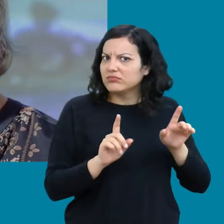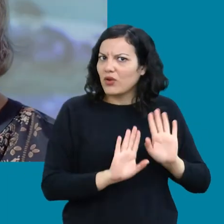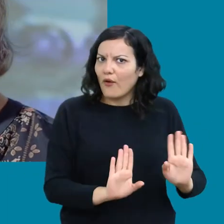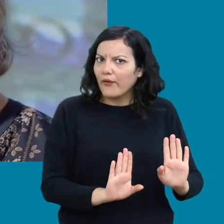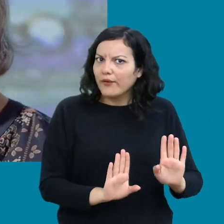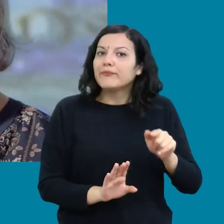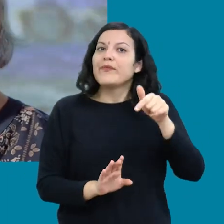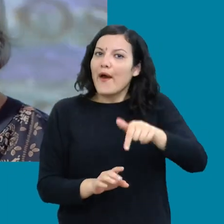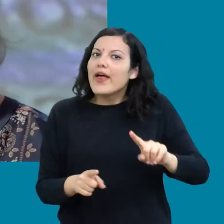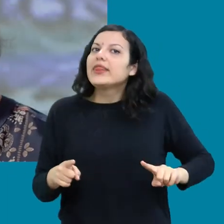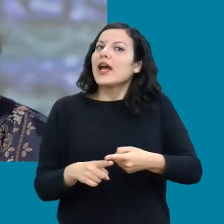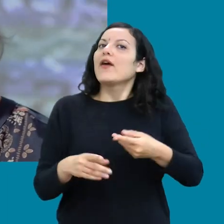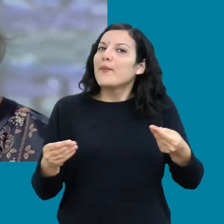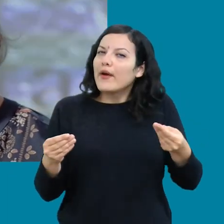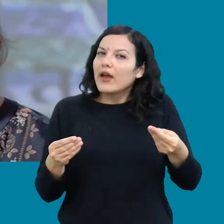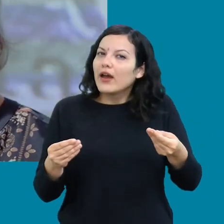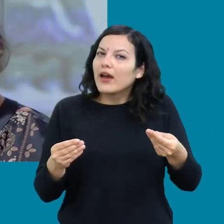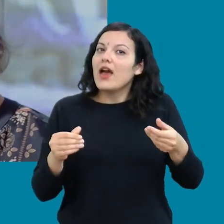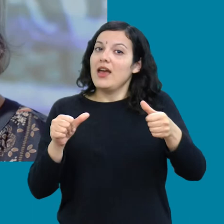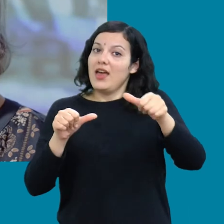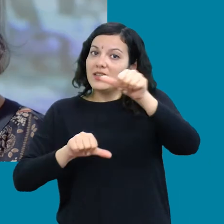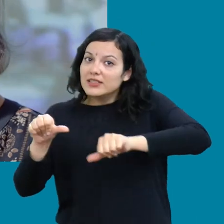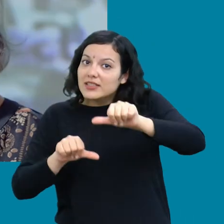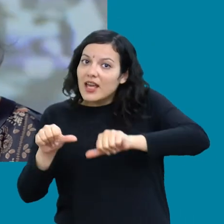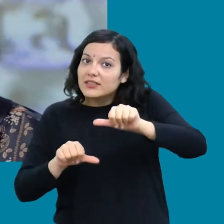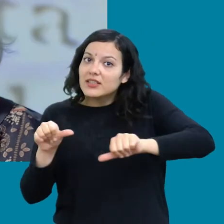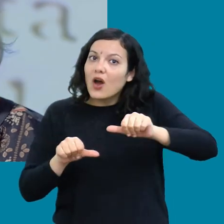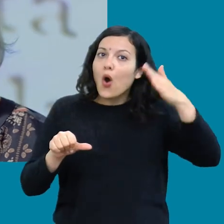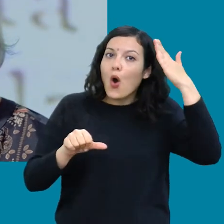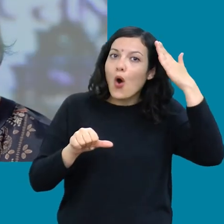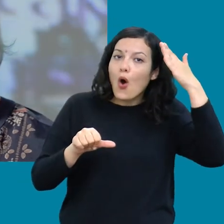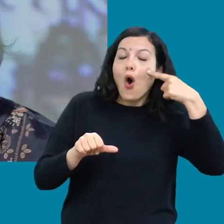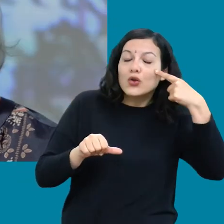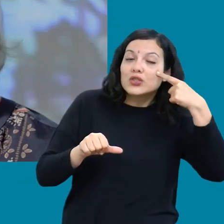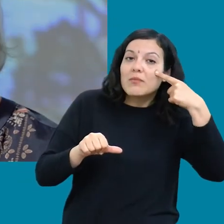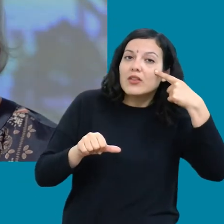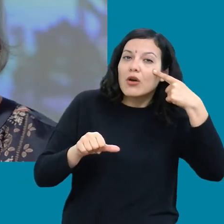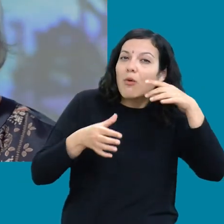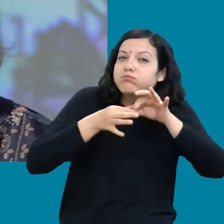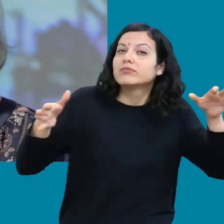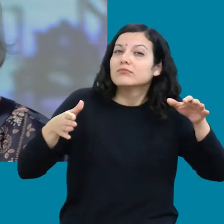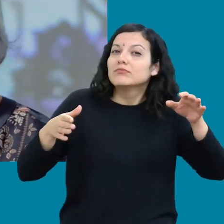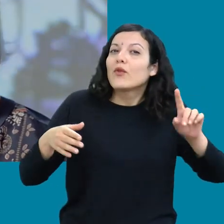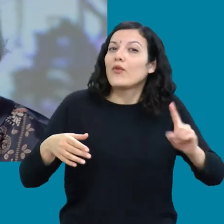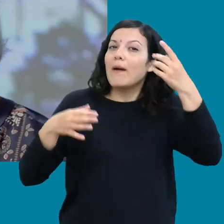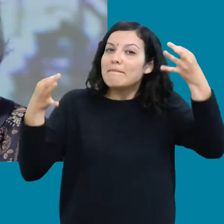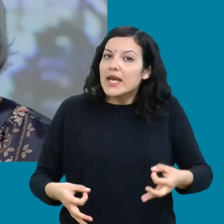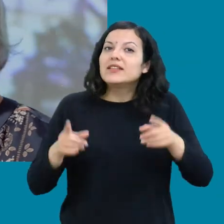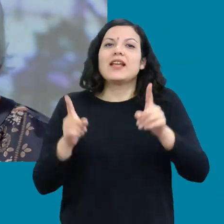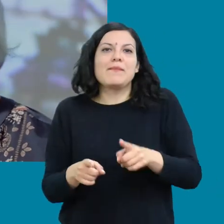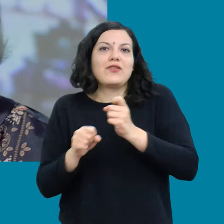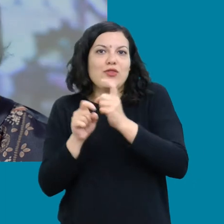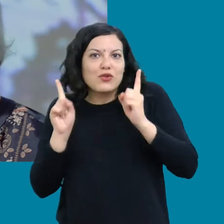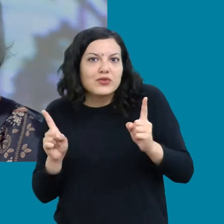Hay un desafío por una soberanía respecto de la ciencia y el conocimiento, como respecto de la docencia